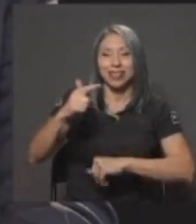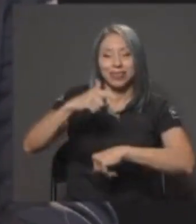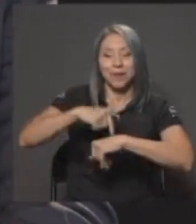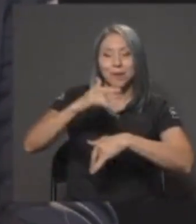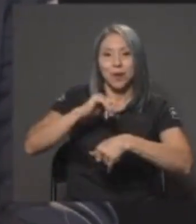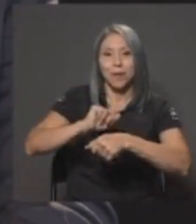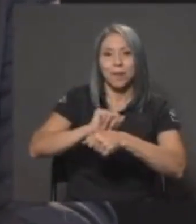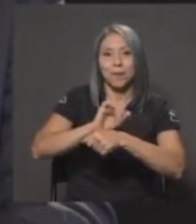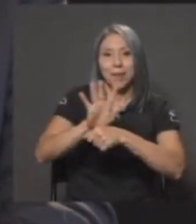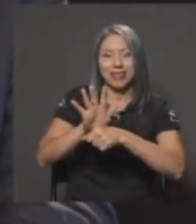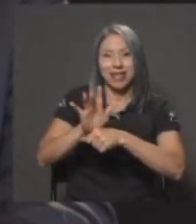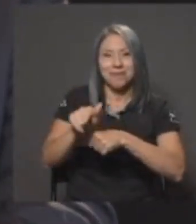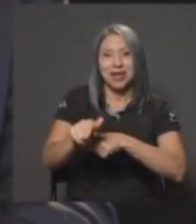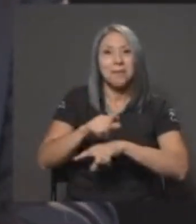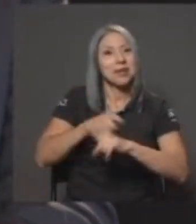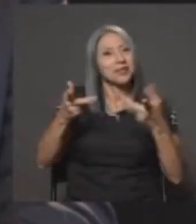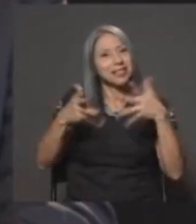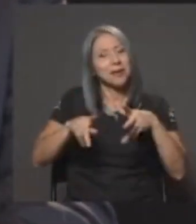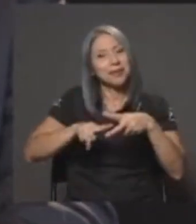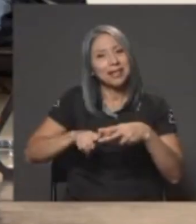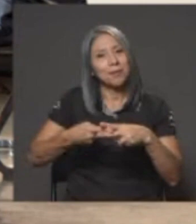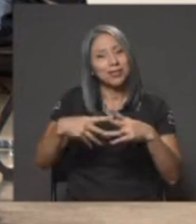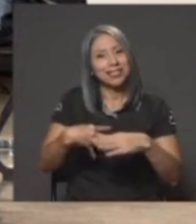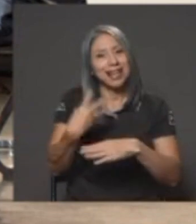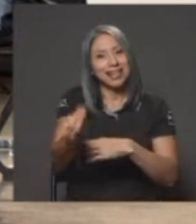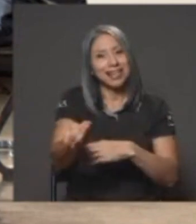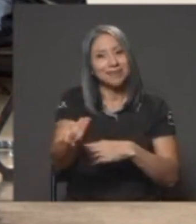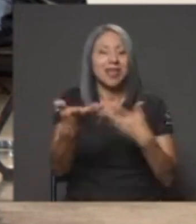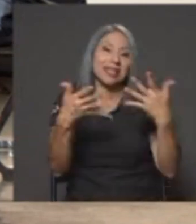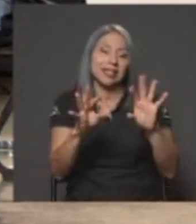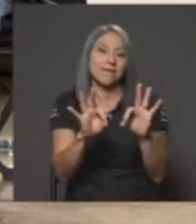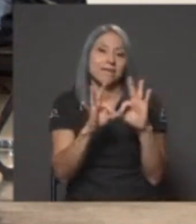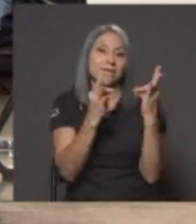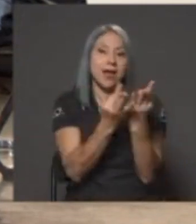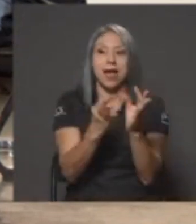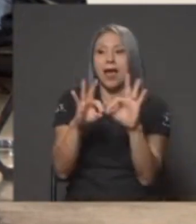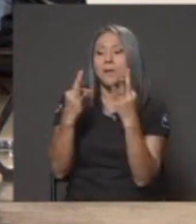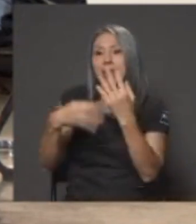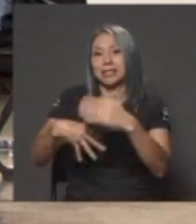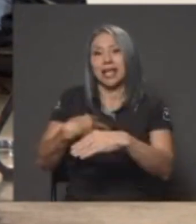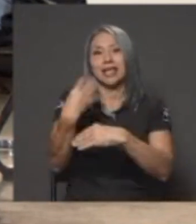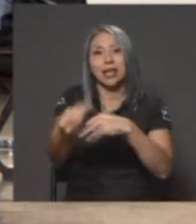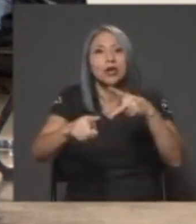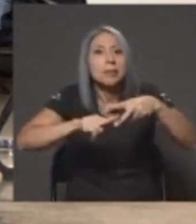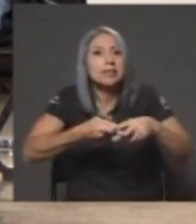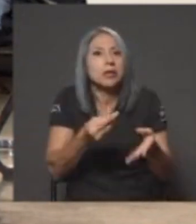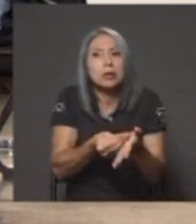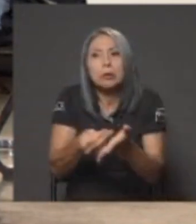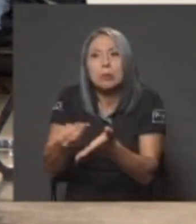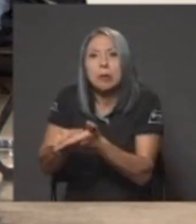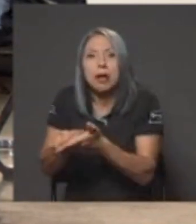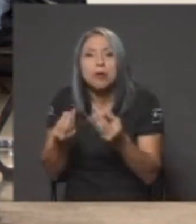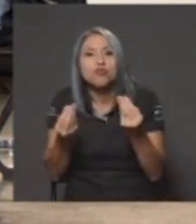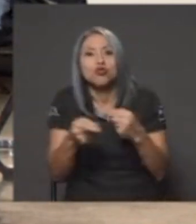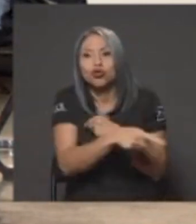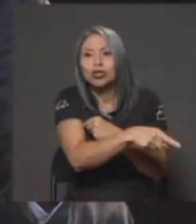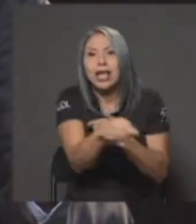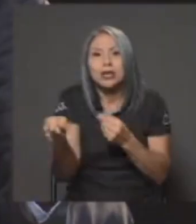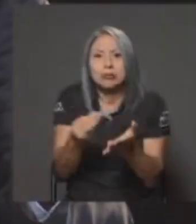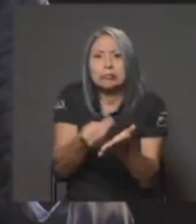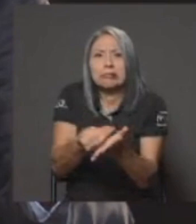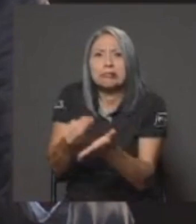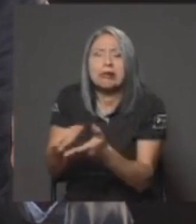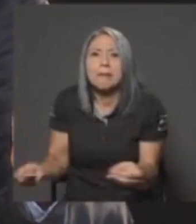Hemos empezado a salir. Los hogares salieron y empezaron a consumir, muchos de ellos consumieron mucho más de lo que